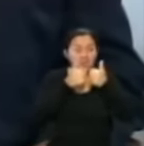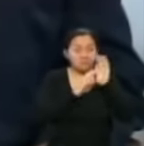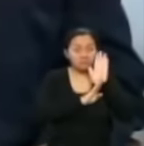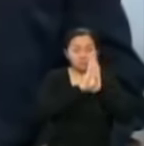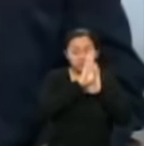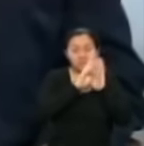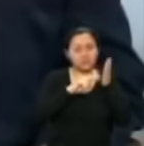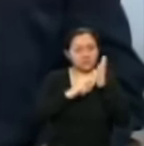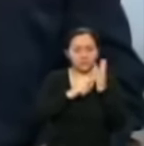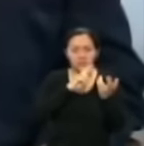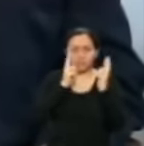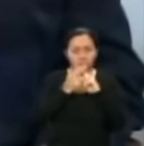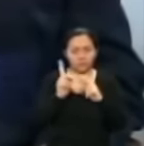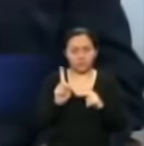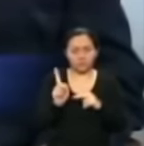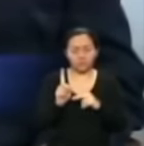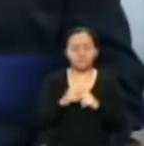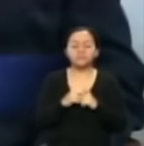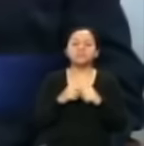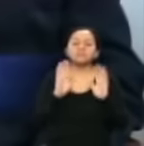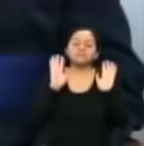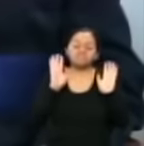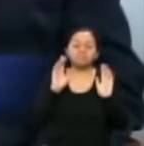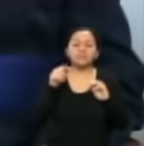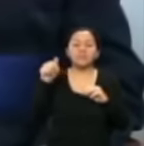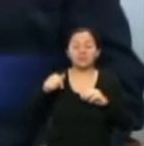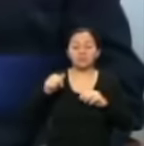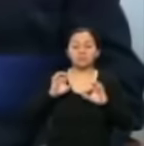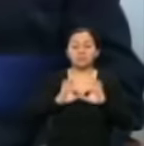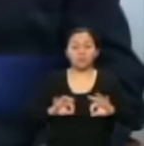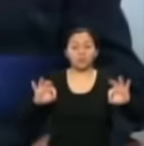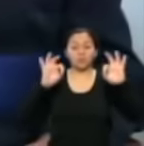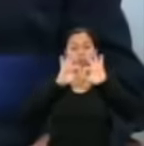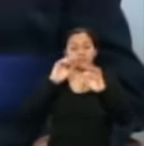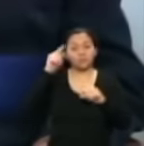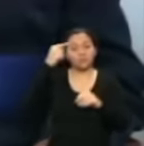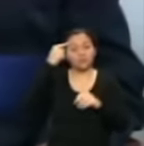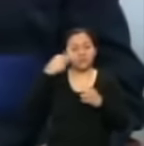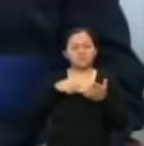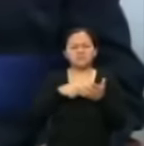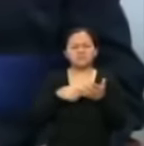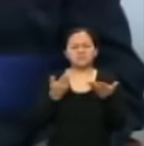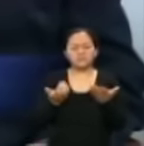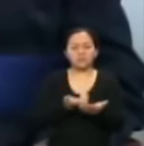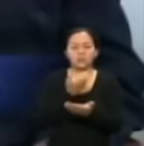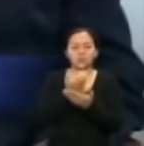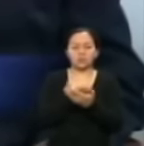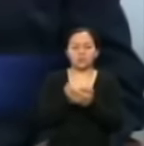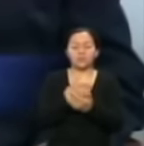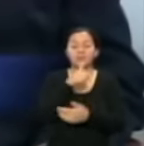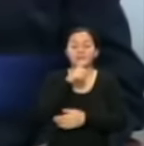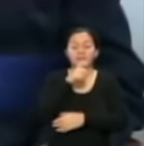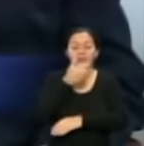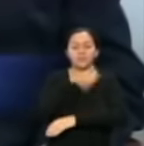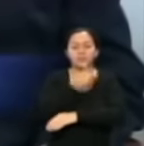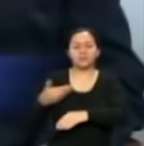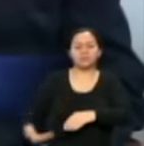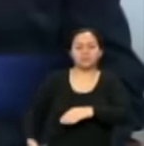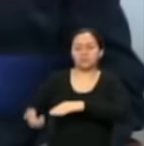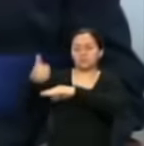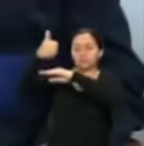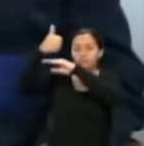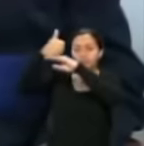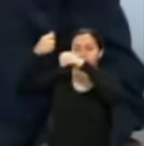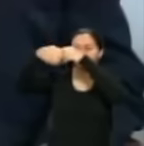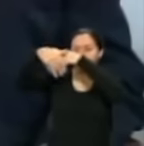Básicamente, en este caso, nosotros tenemos que responder como gobierno, como frente económico, liderado por el propio presidente de la República.